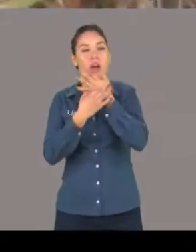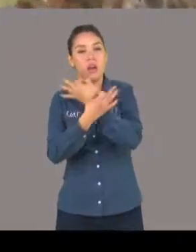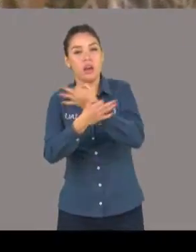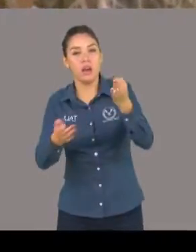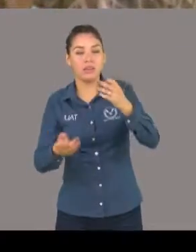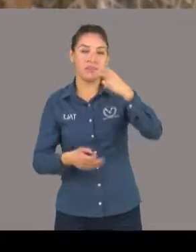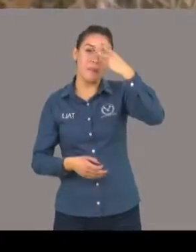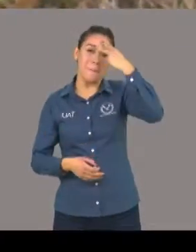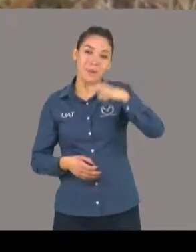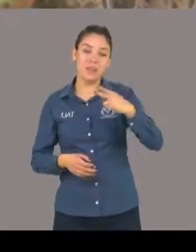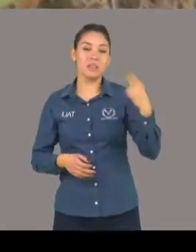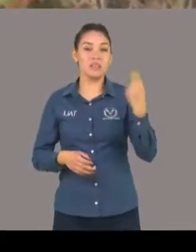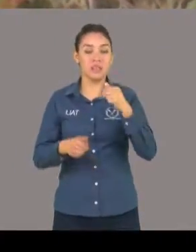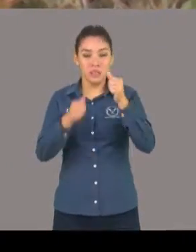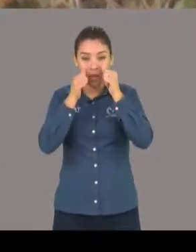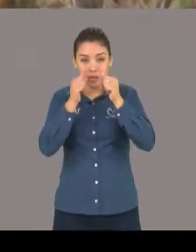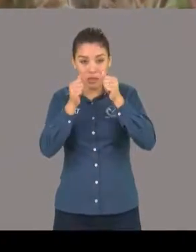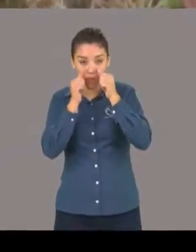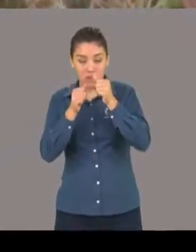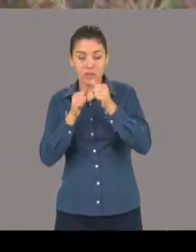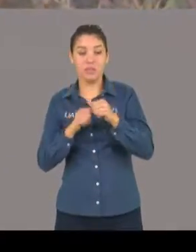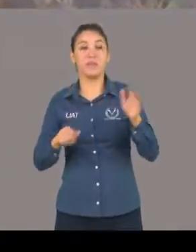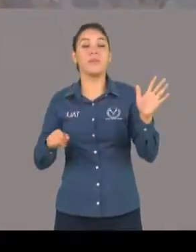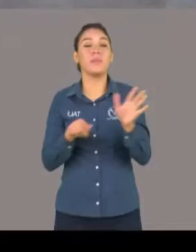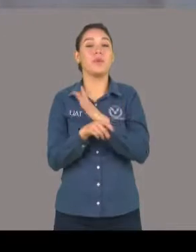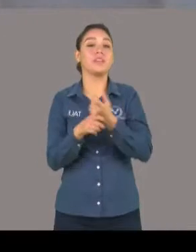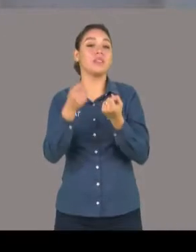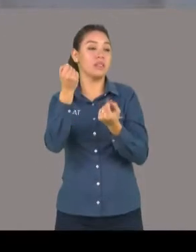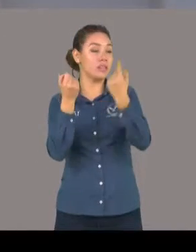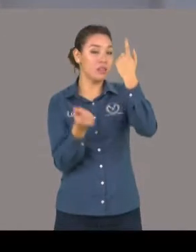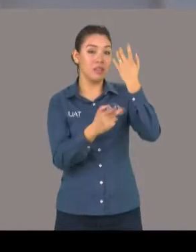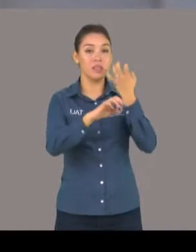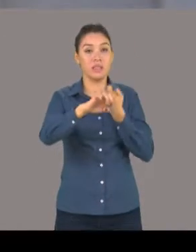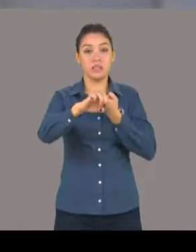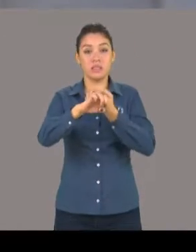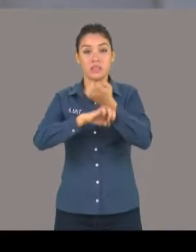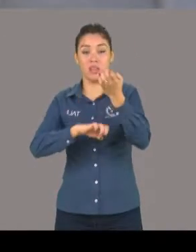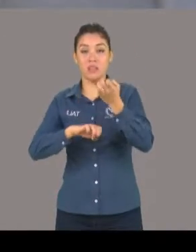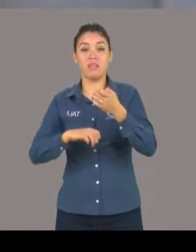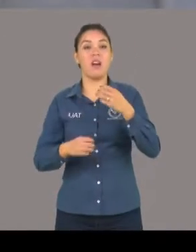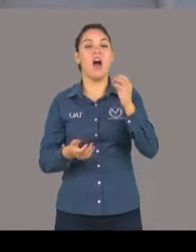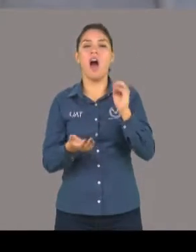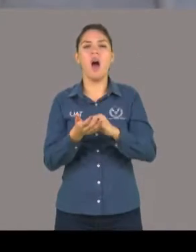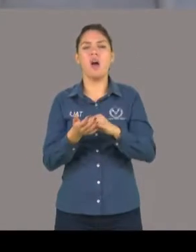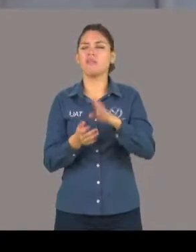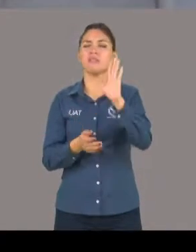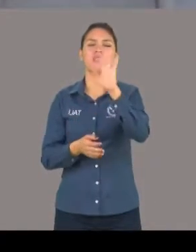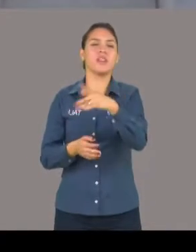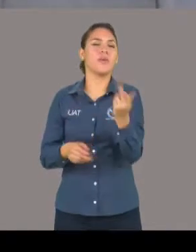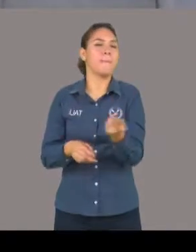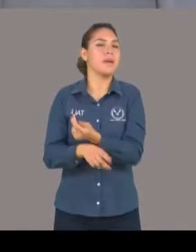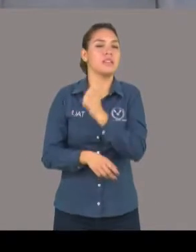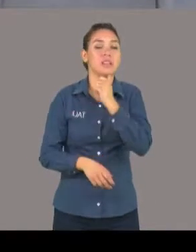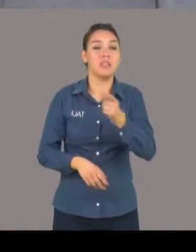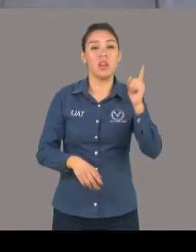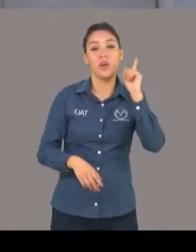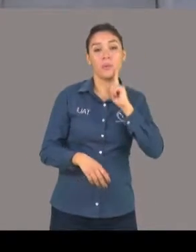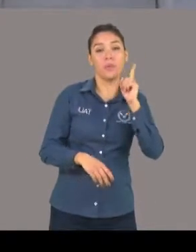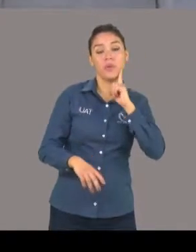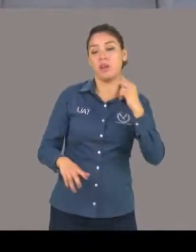le pide a México tipificarlo a nivel nacional, pues en algunos estados aún no se considera un delito